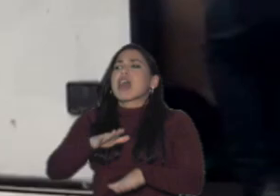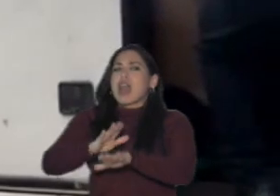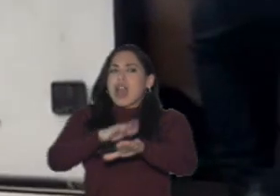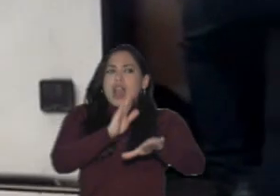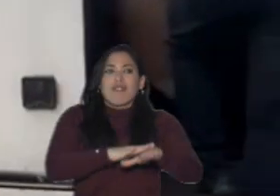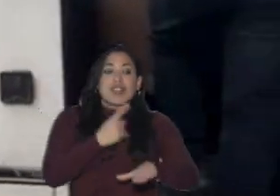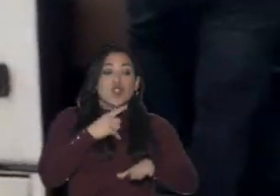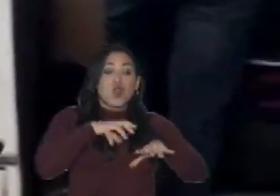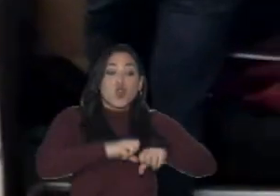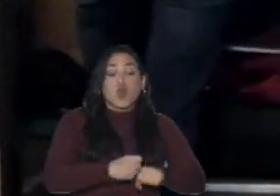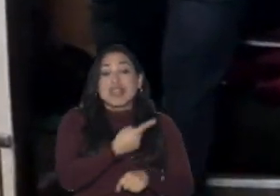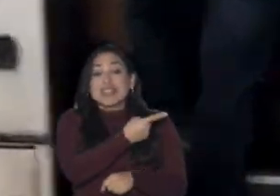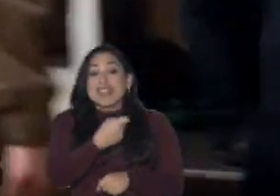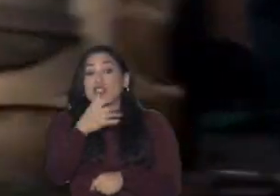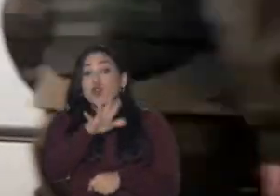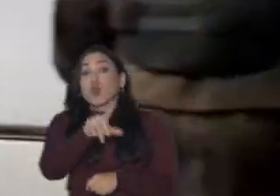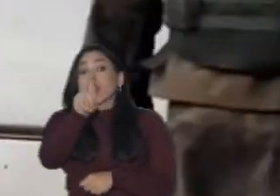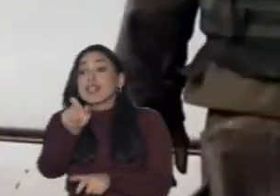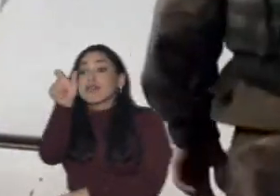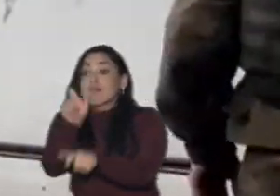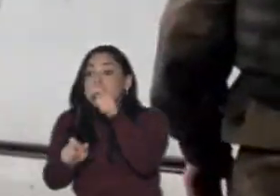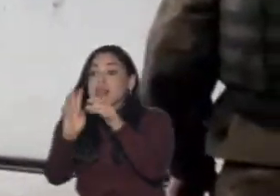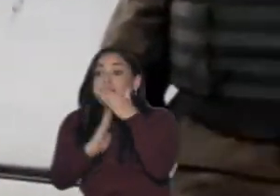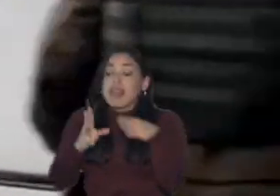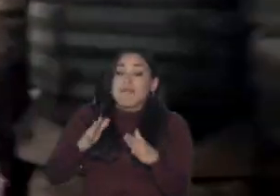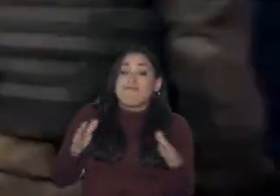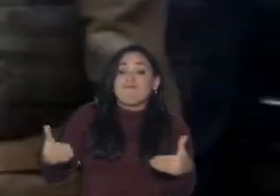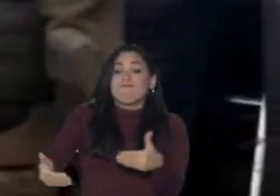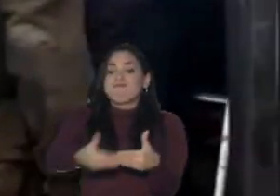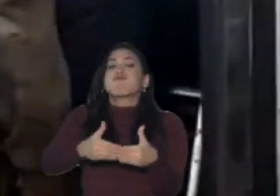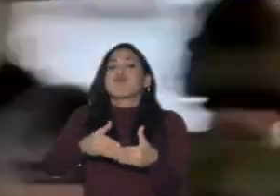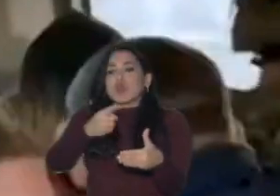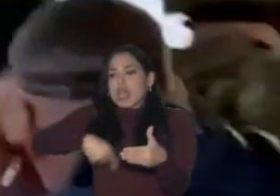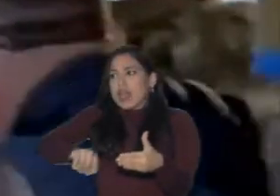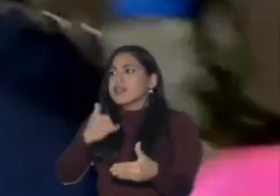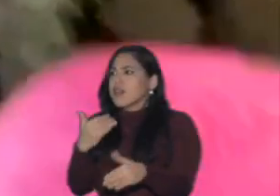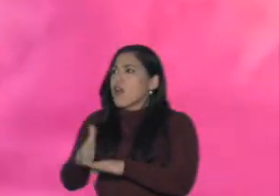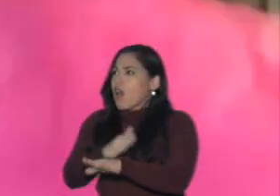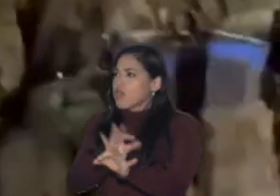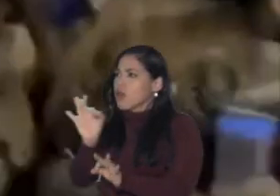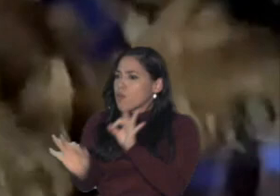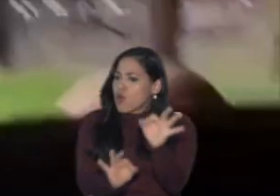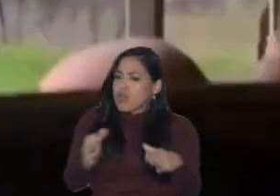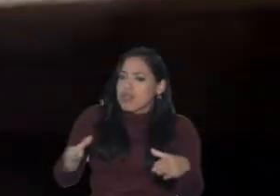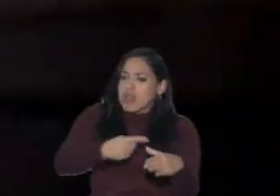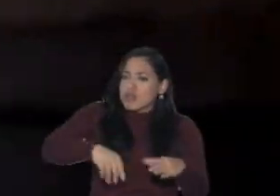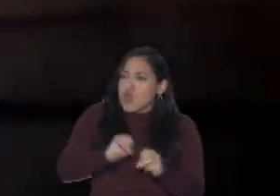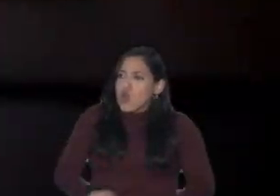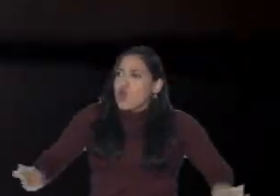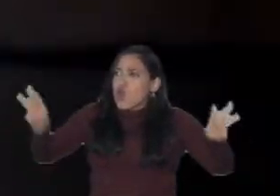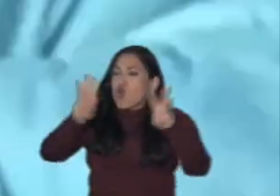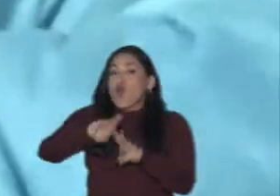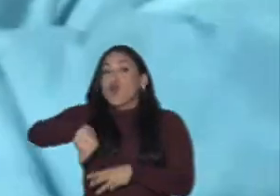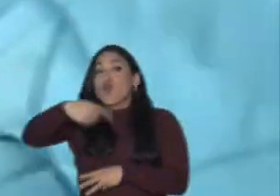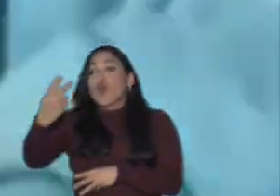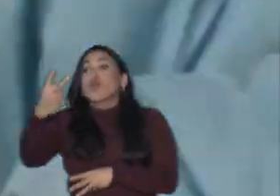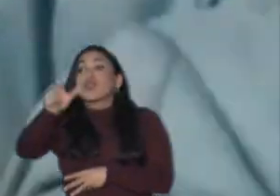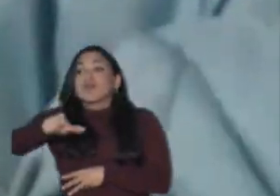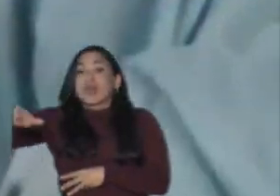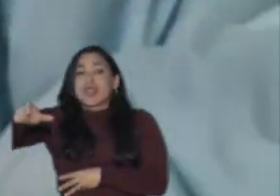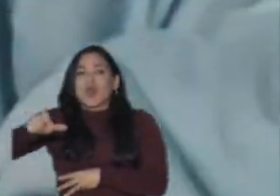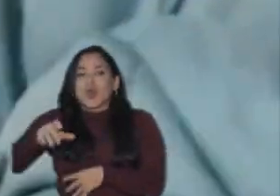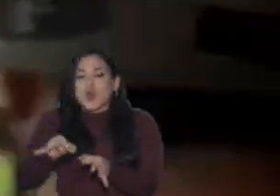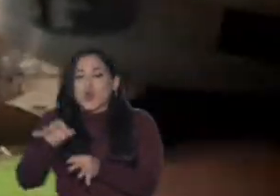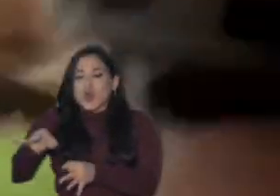rusas retuvieron a 156 evacuados pese a que estos estaban bajo protección de la ONU, mientras otros 2.000 civiles procedentes